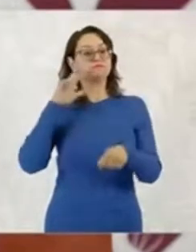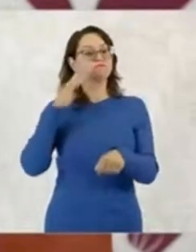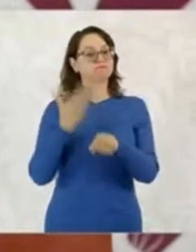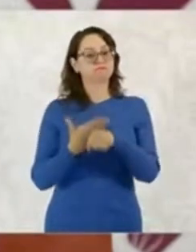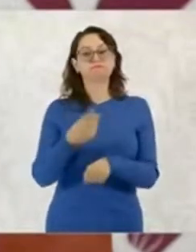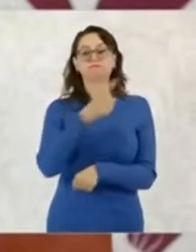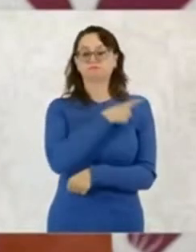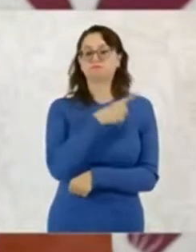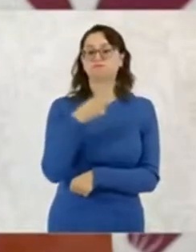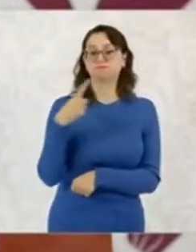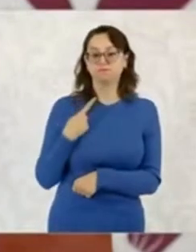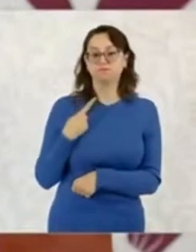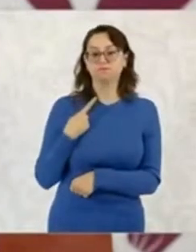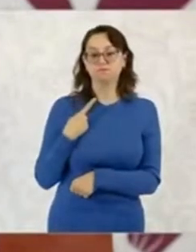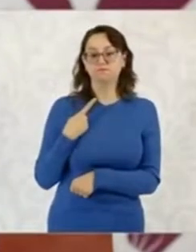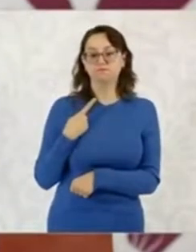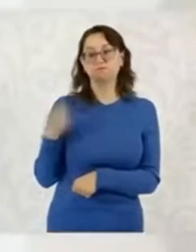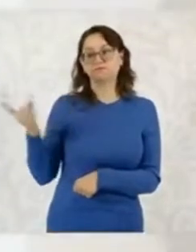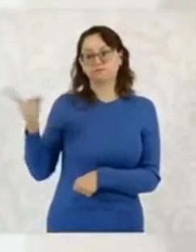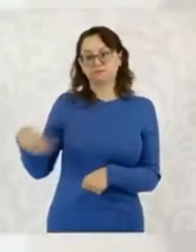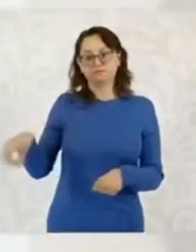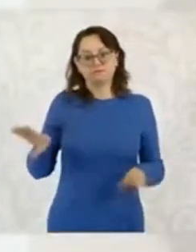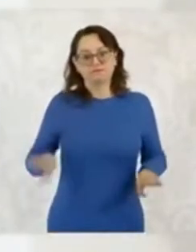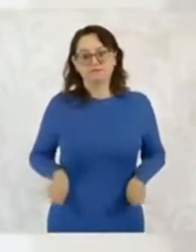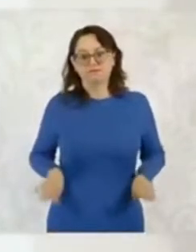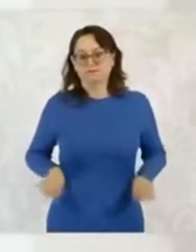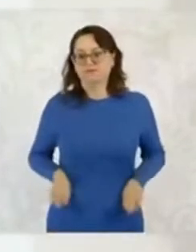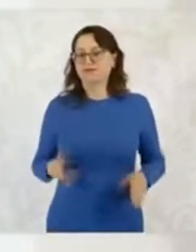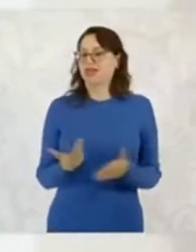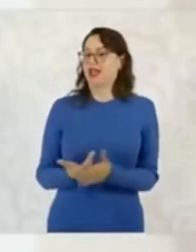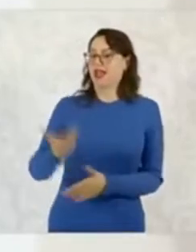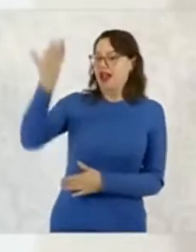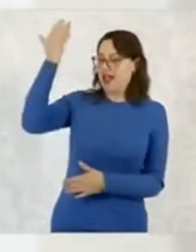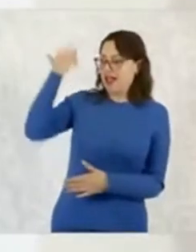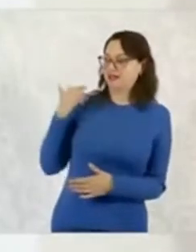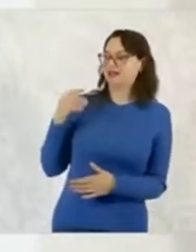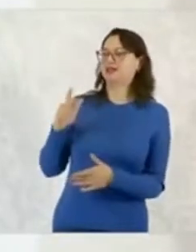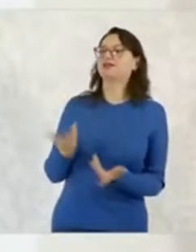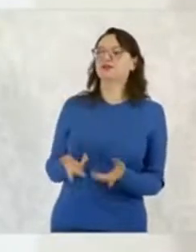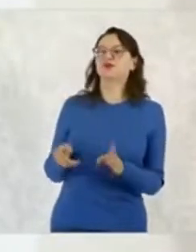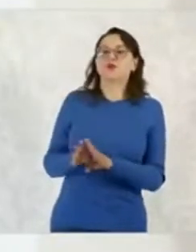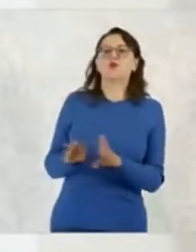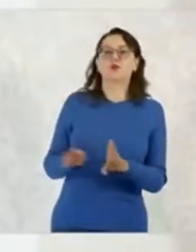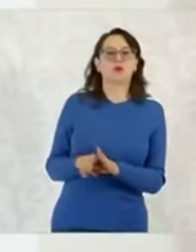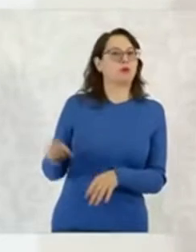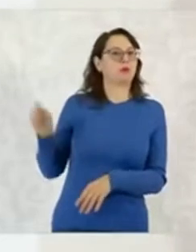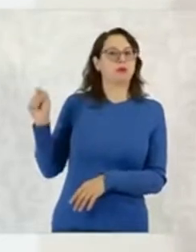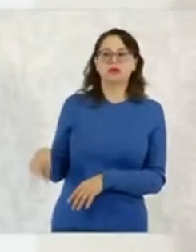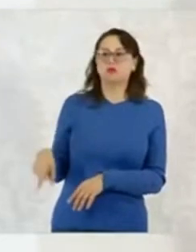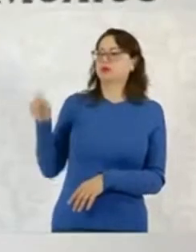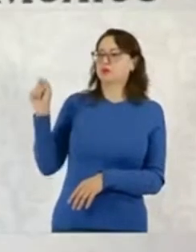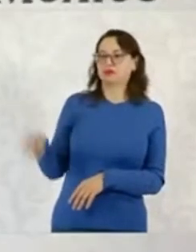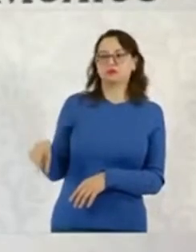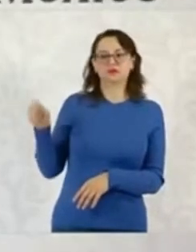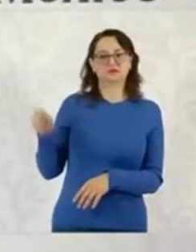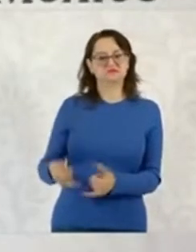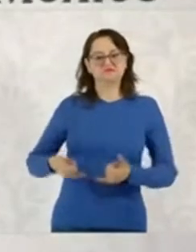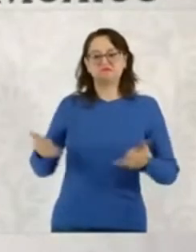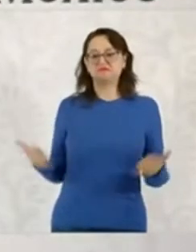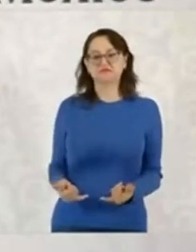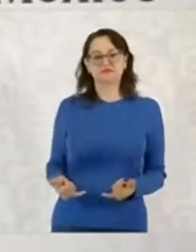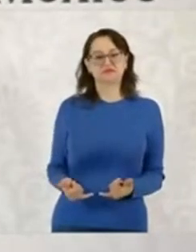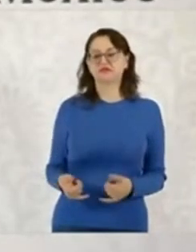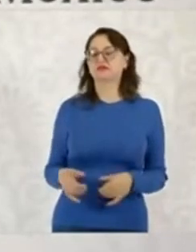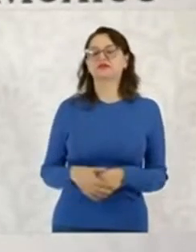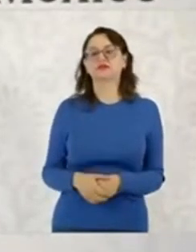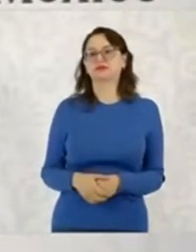efecto actuaron de una manera en el pasado. Hay algunos que no han cambiado y no quieren cambiar y que su